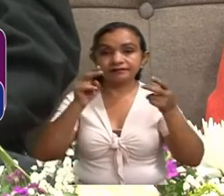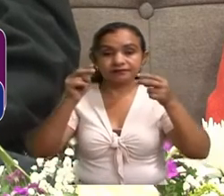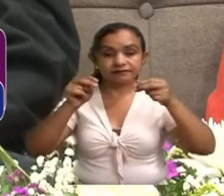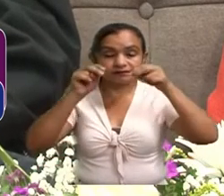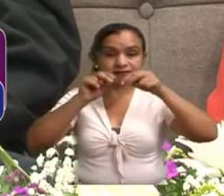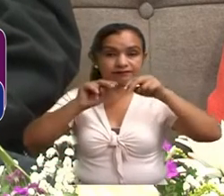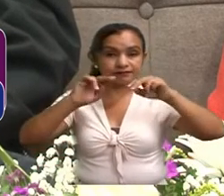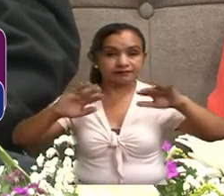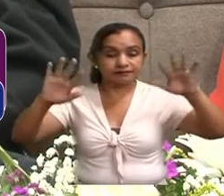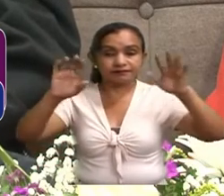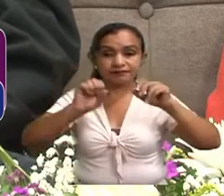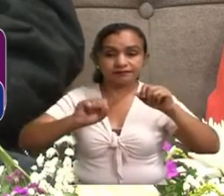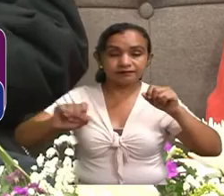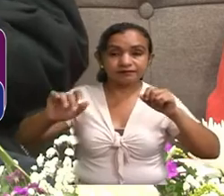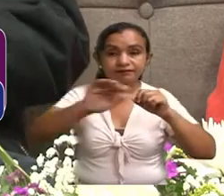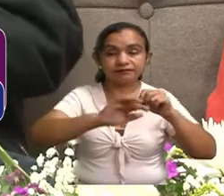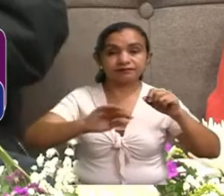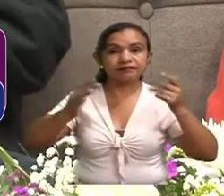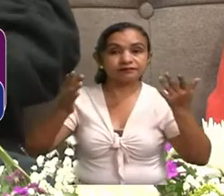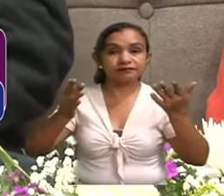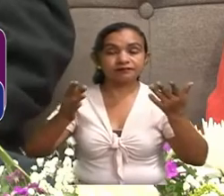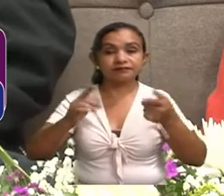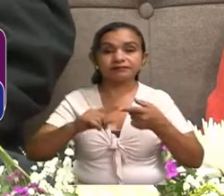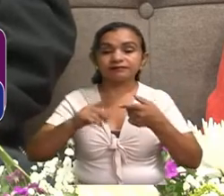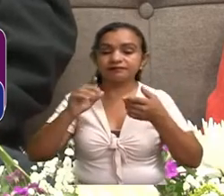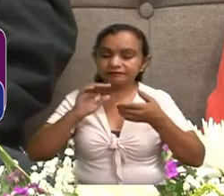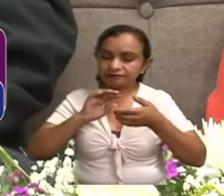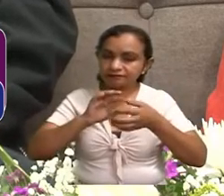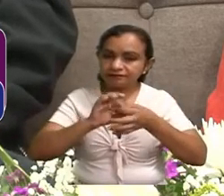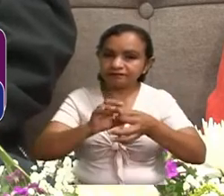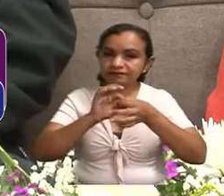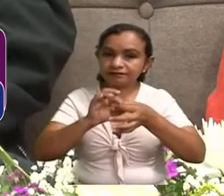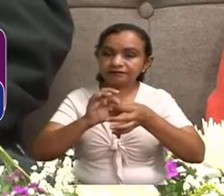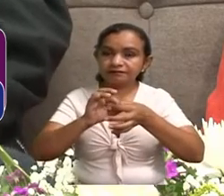es decir, lo social, lo ambiental y lo técnico, van de la mano a la